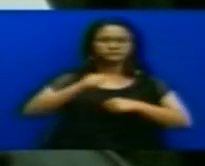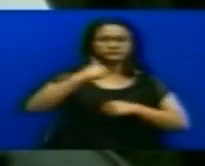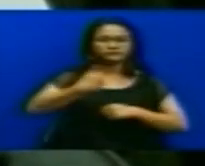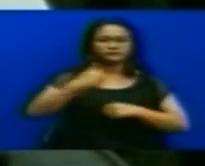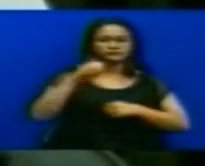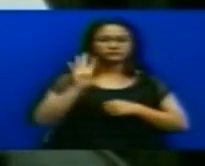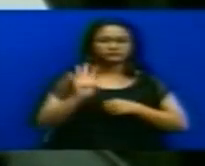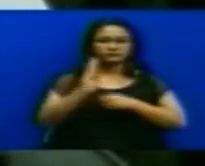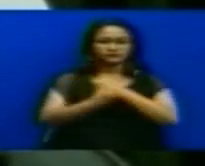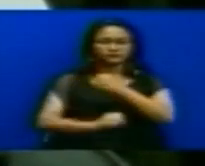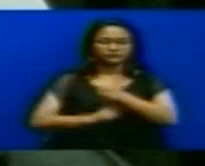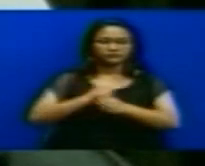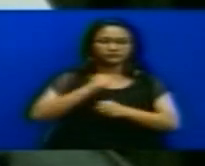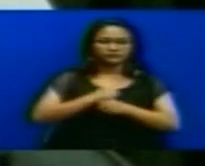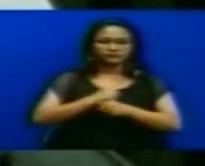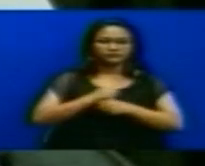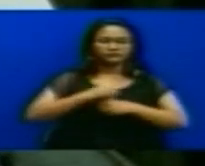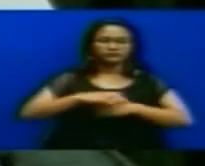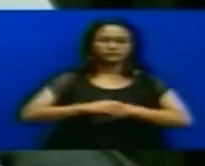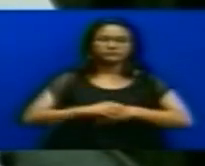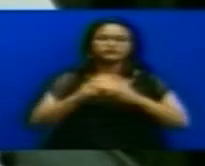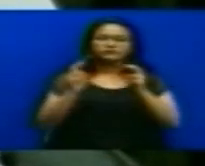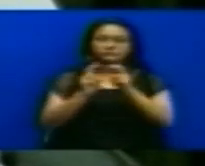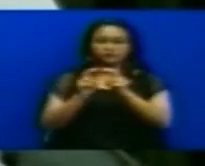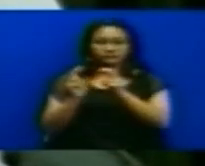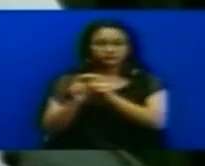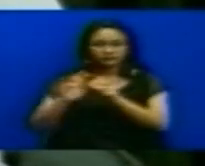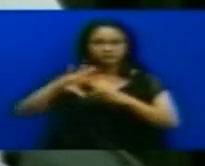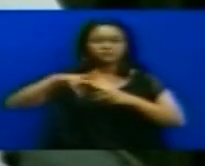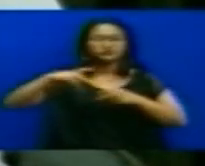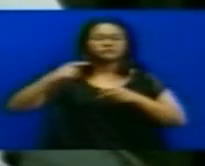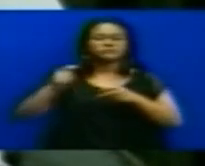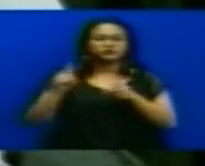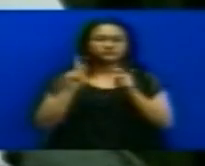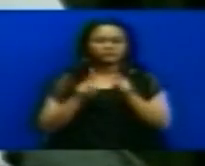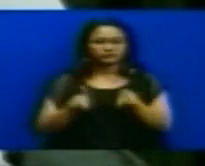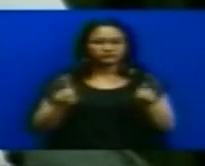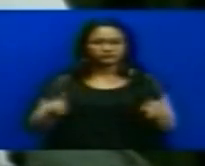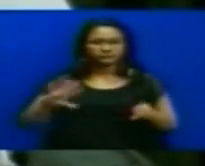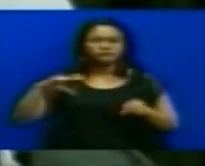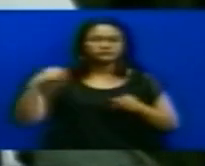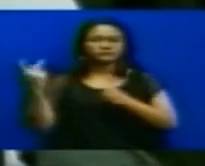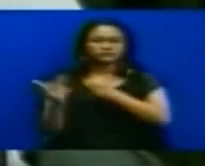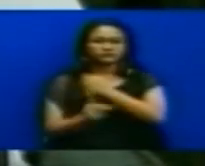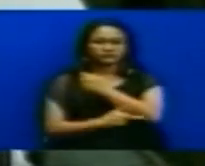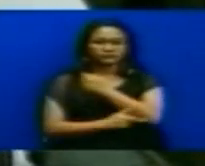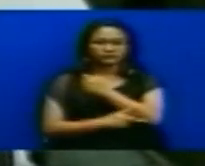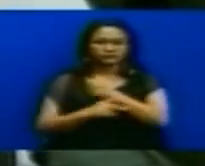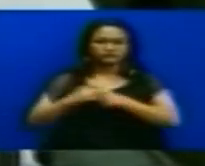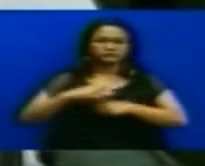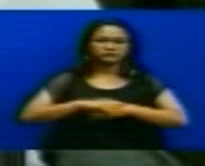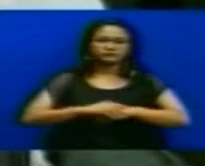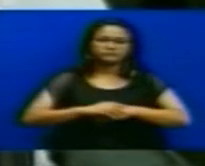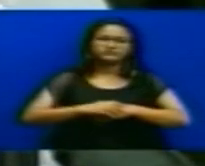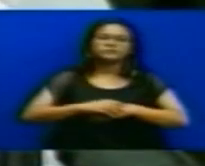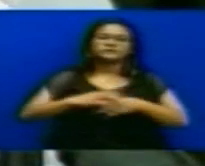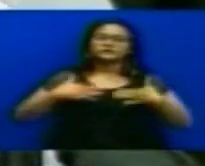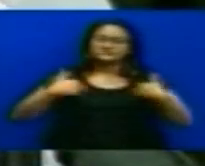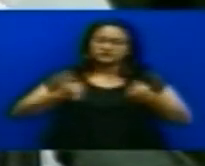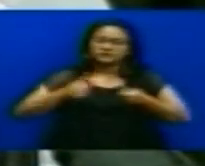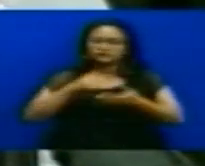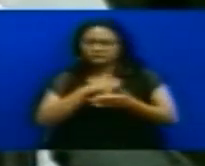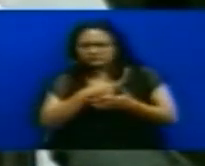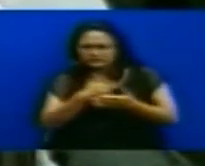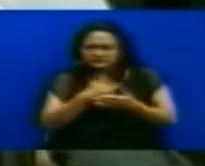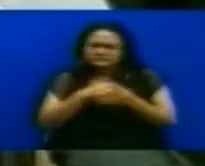64 años de edad, contacto con otras nacionalidades que se encuentra delicado